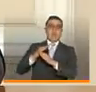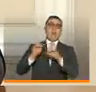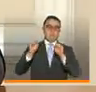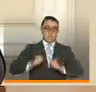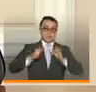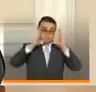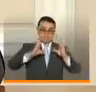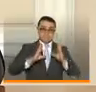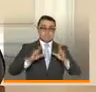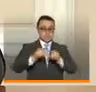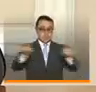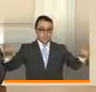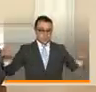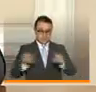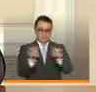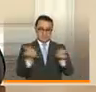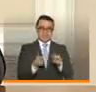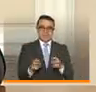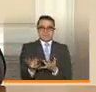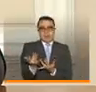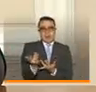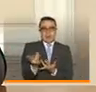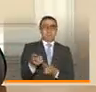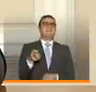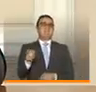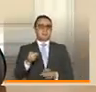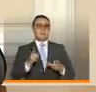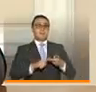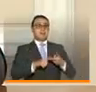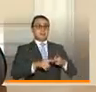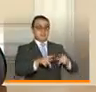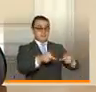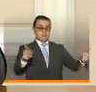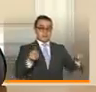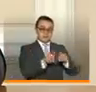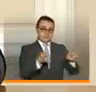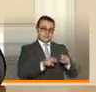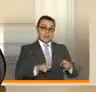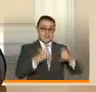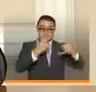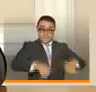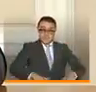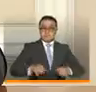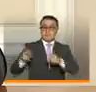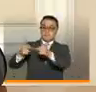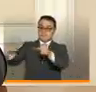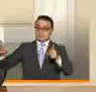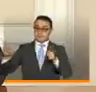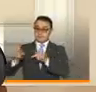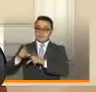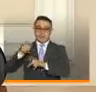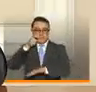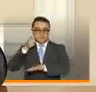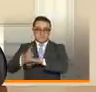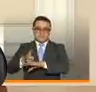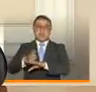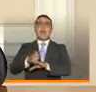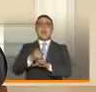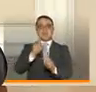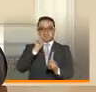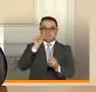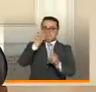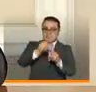las salas de espera, la sala final, la sala de observación, todo lo que va a ser necesario para poder aplicar la